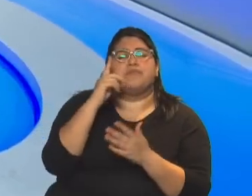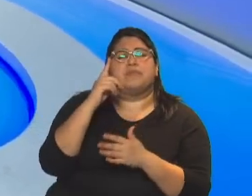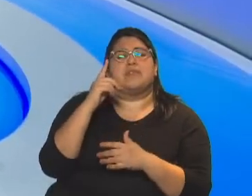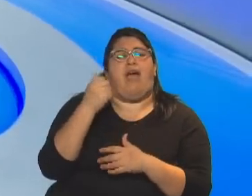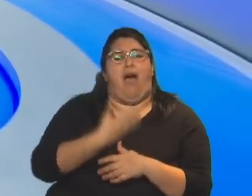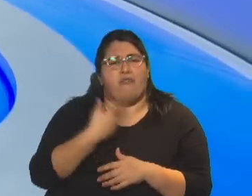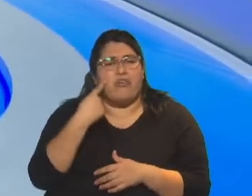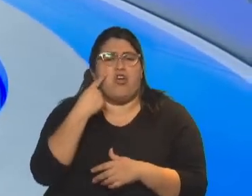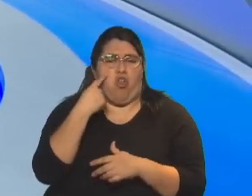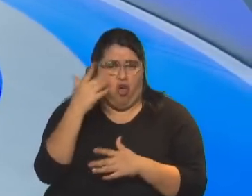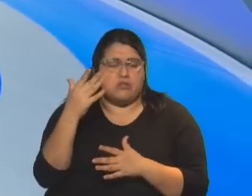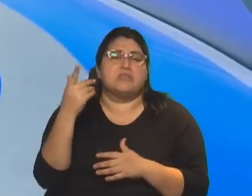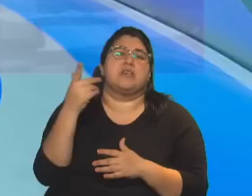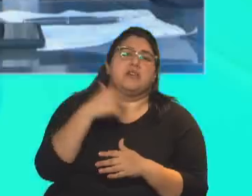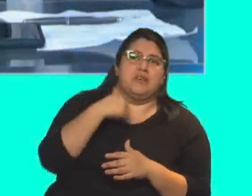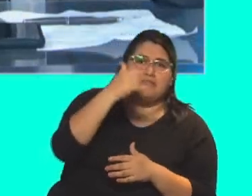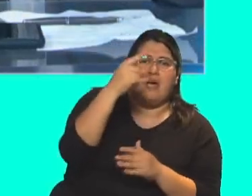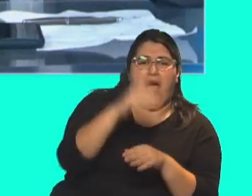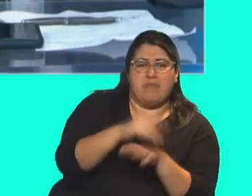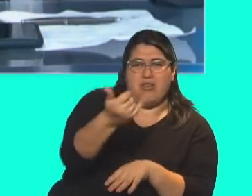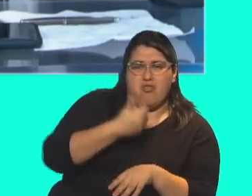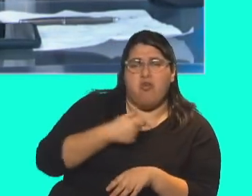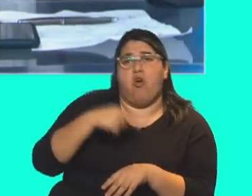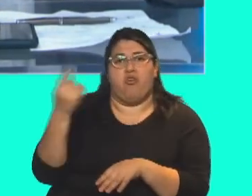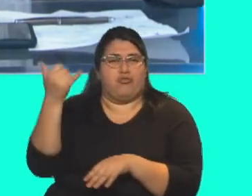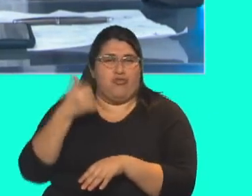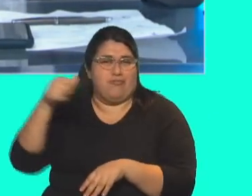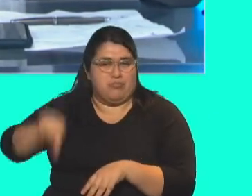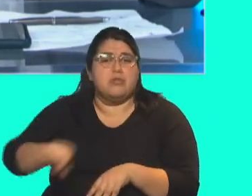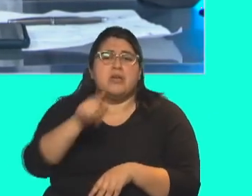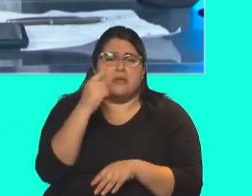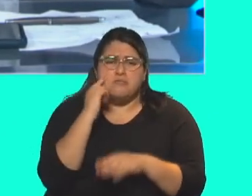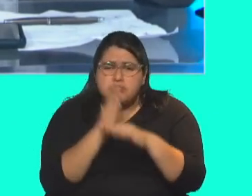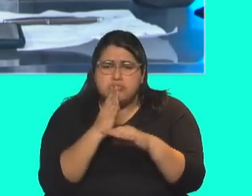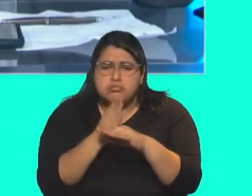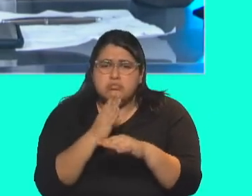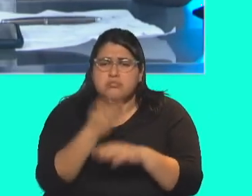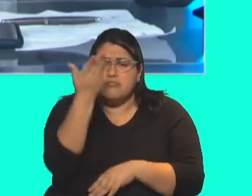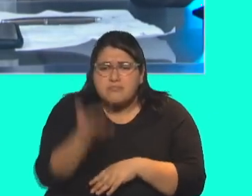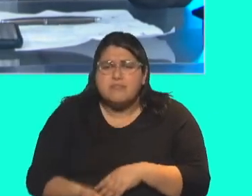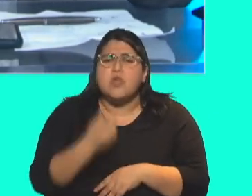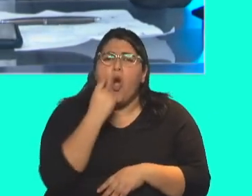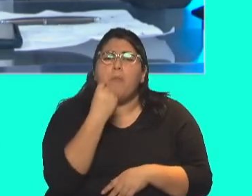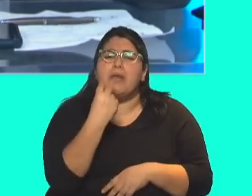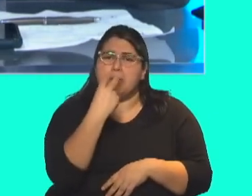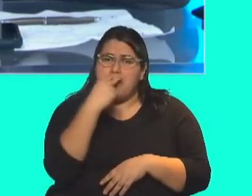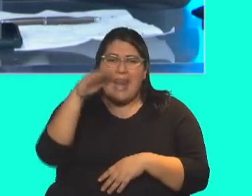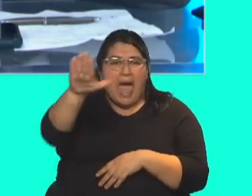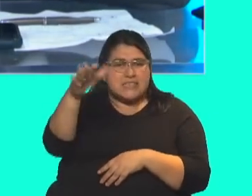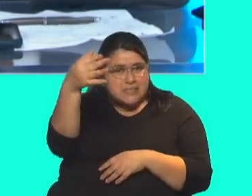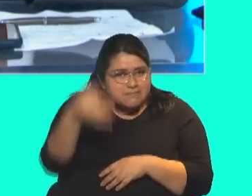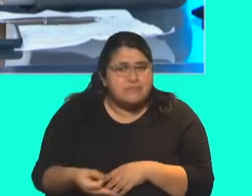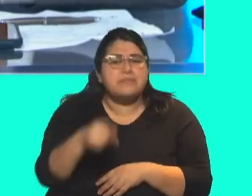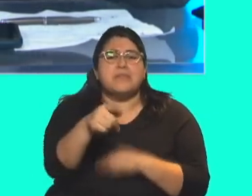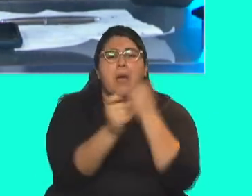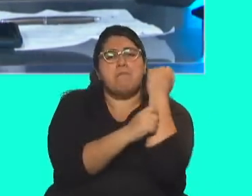21 no me contestó el otro me contestó email lo que me dijo es que ellos lo tienen fichado hace muchísimo tiempo como nací nací y me mencionó